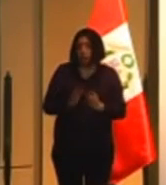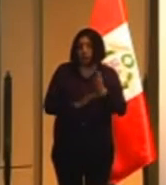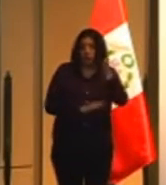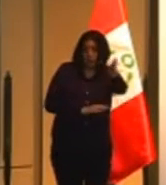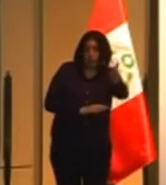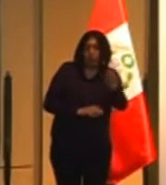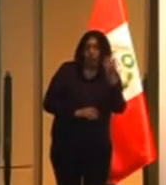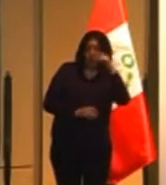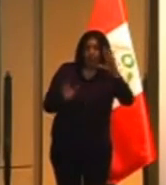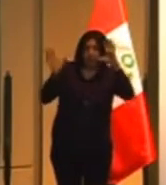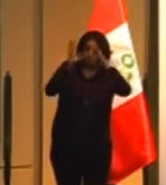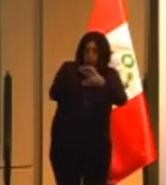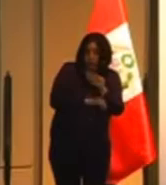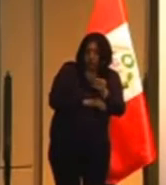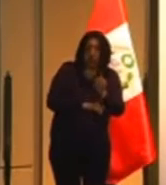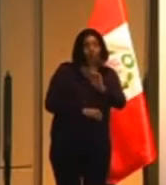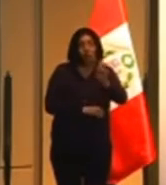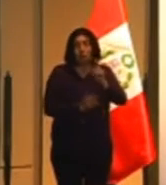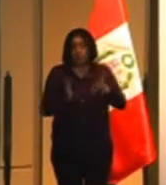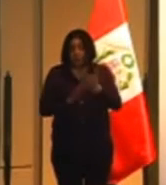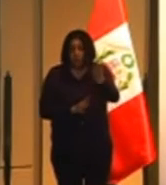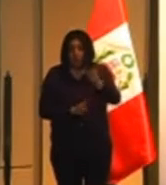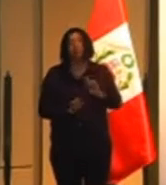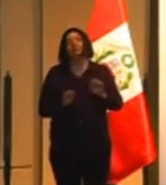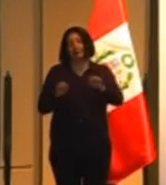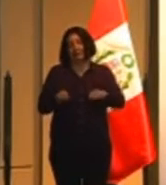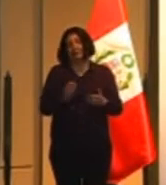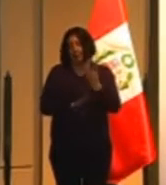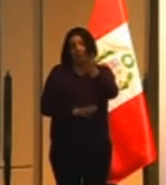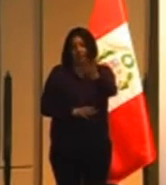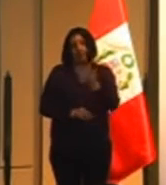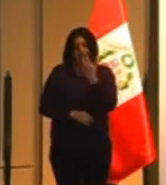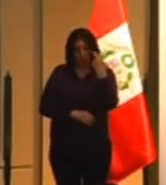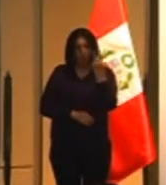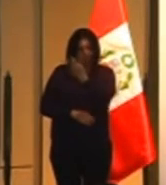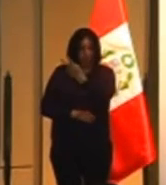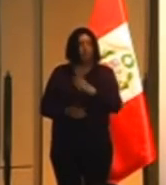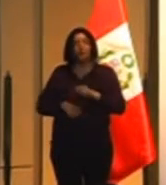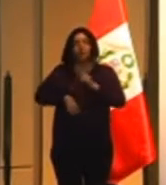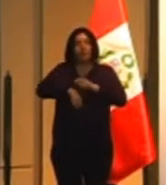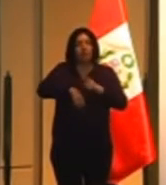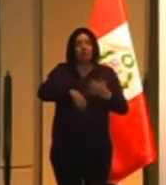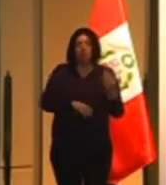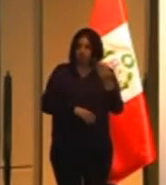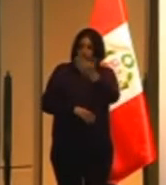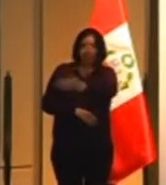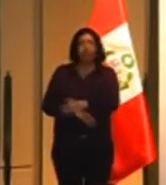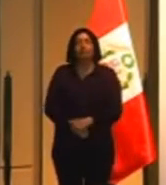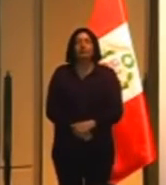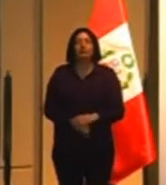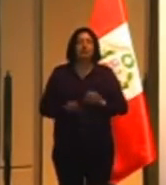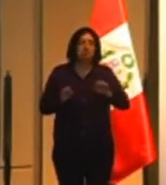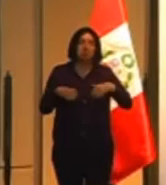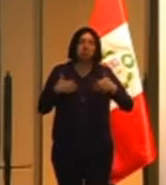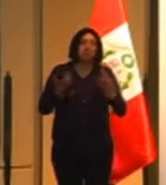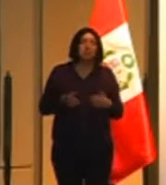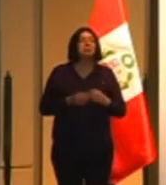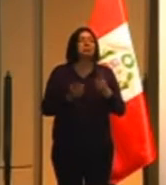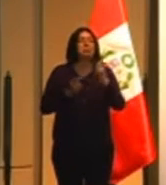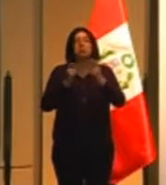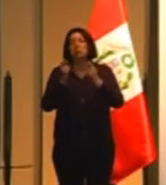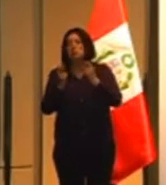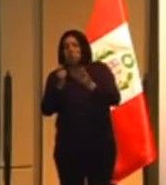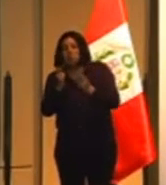ido de noche. Los que no lo han hecho, vayan. Dense el tiempo. Pueden tomar un tour